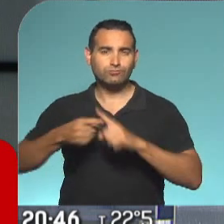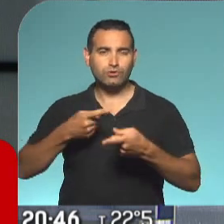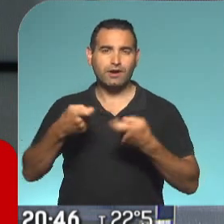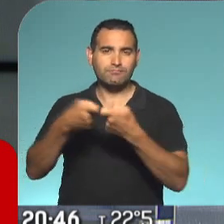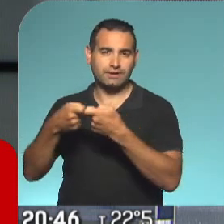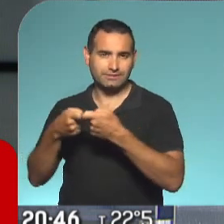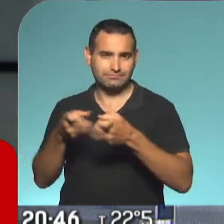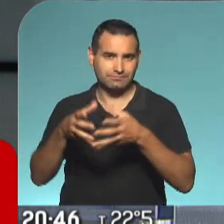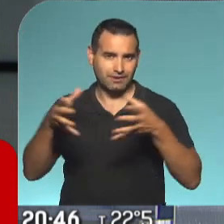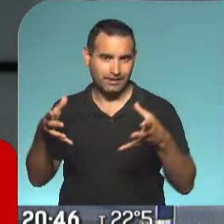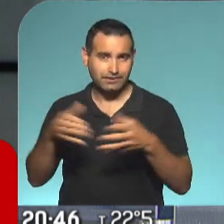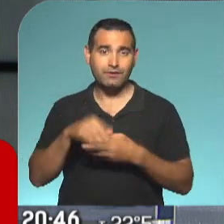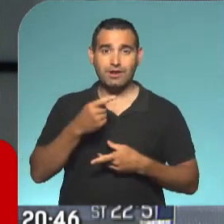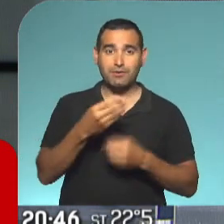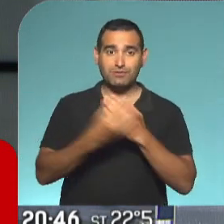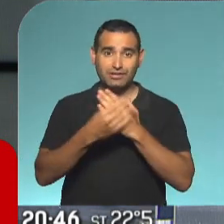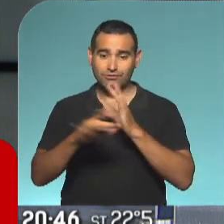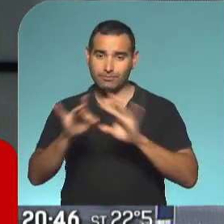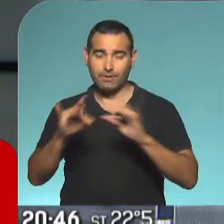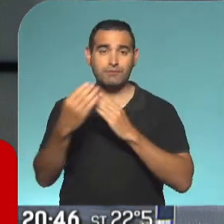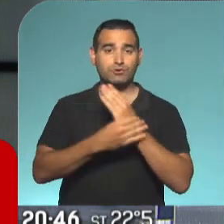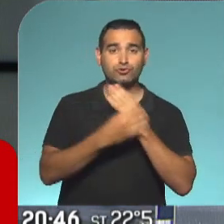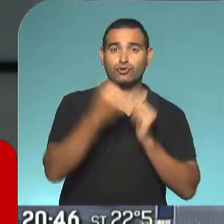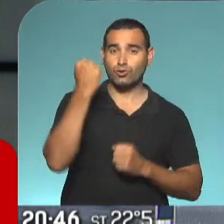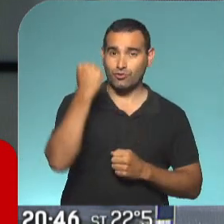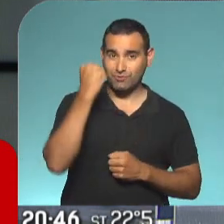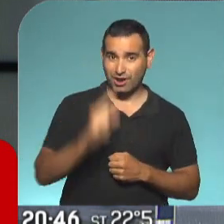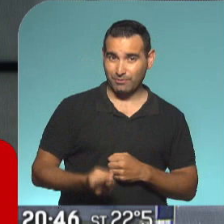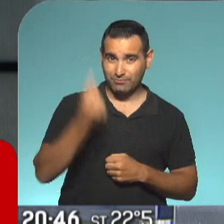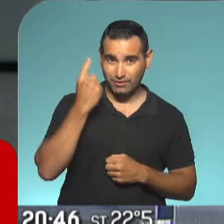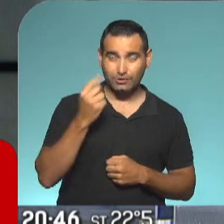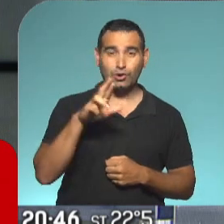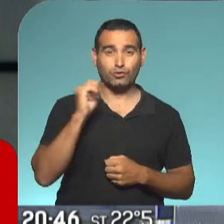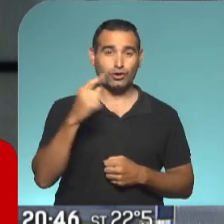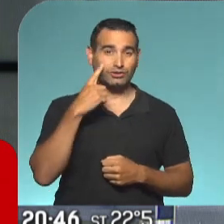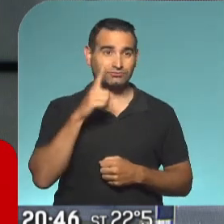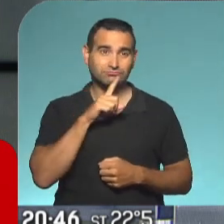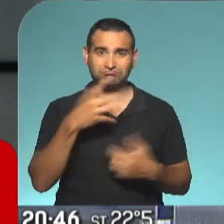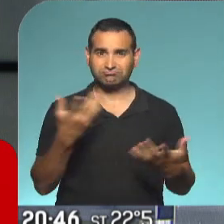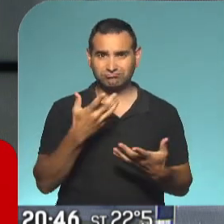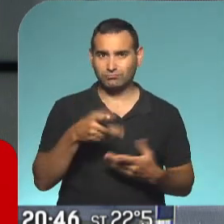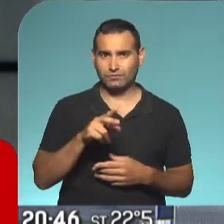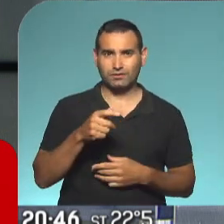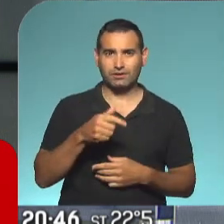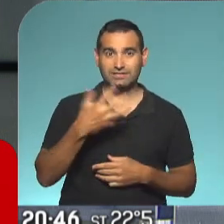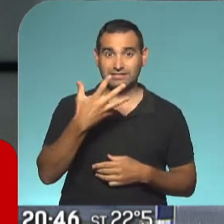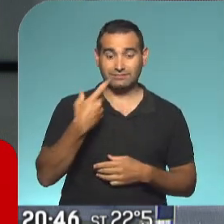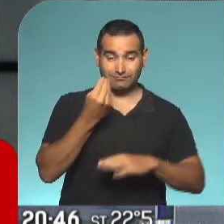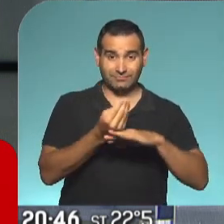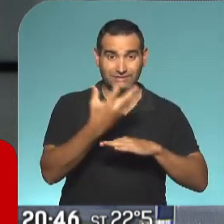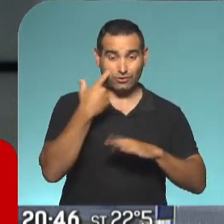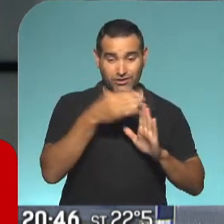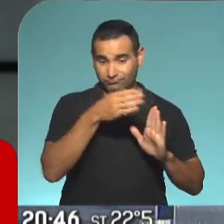importantes cuando elige sus primeros ministros. El primer ministro de Economía, recordemos, Miguel Roy, que falleció a los 5 días de asumir,